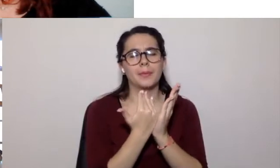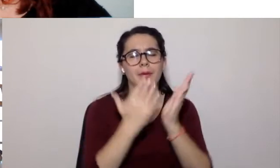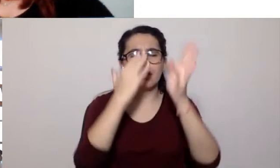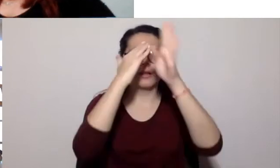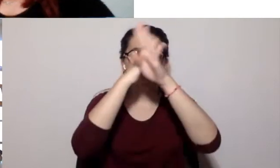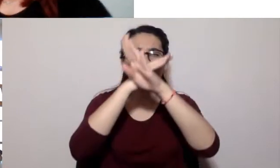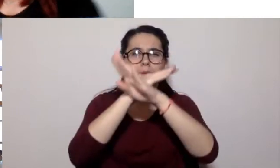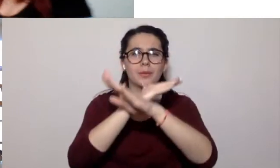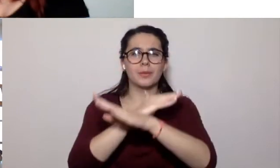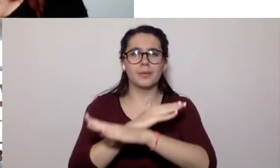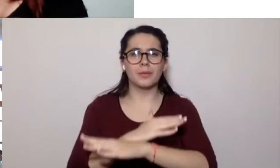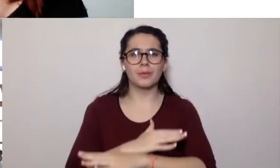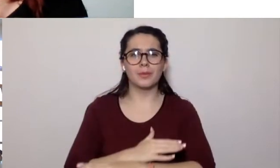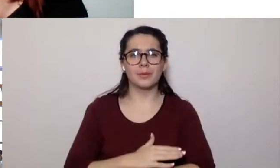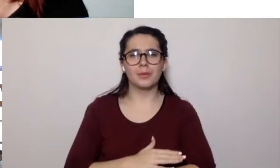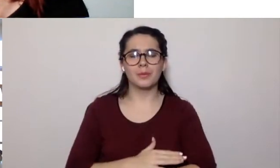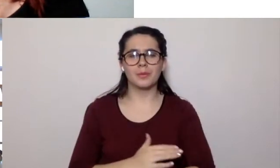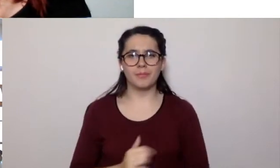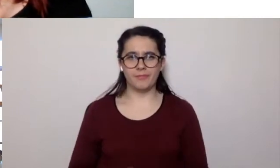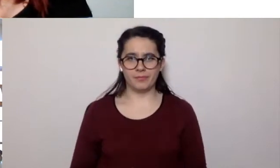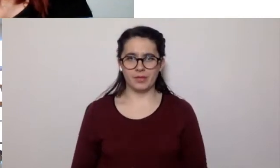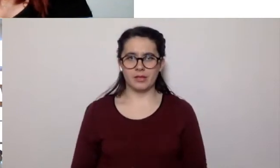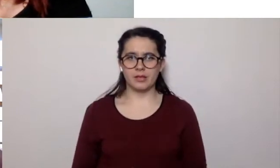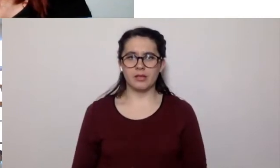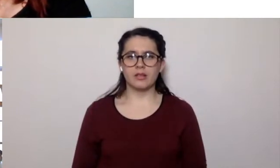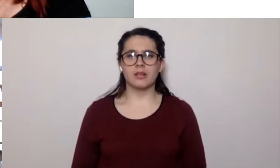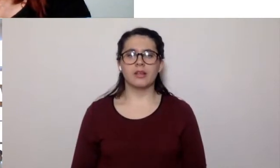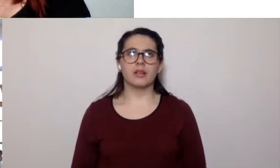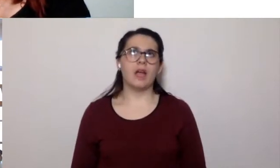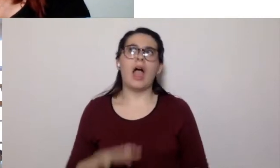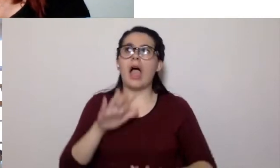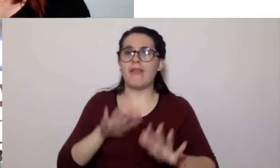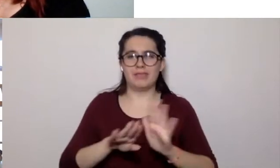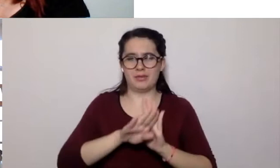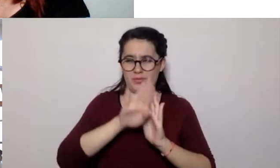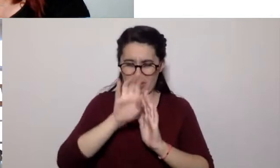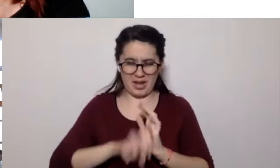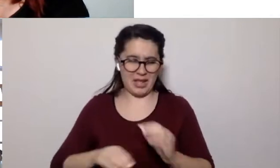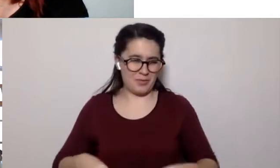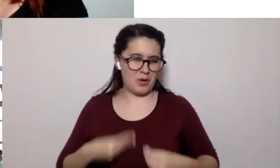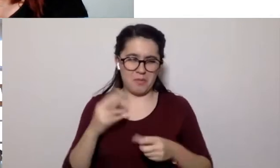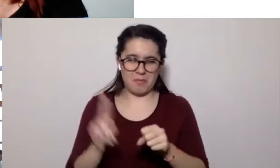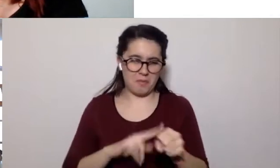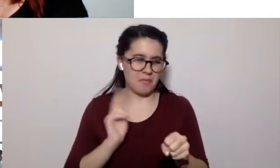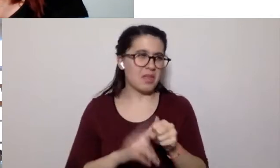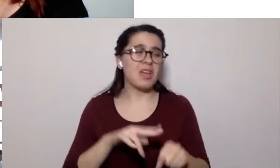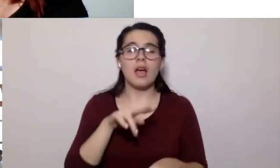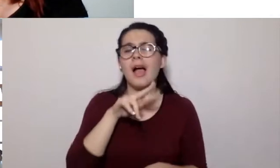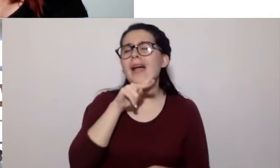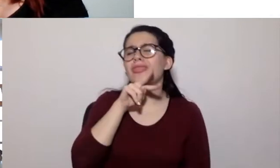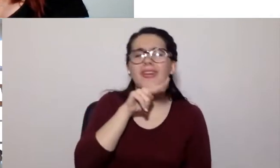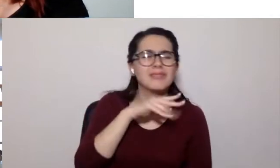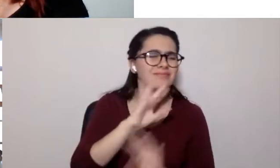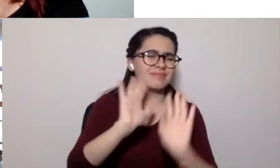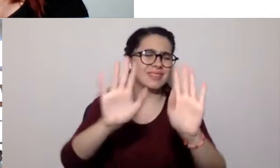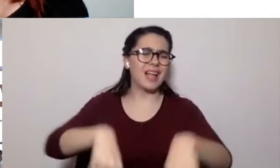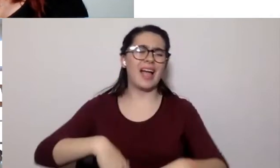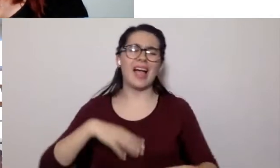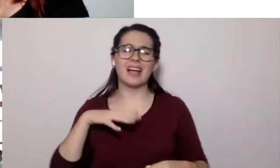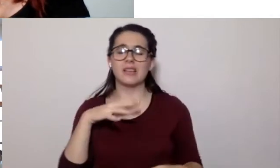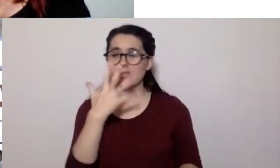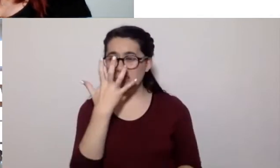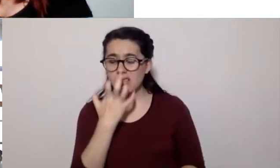Algo que de repente hacemos mucho, ¿no? Es no te preocupes, no estés triste, no llores, no te enojes,